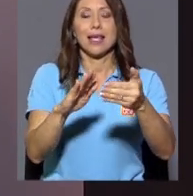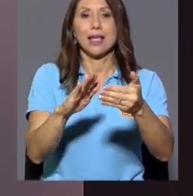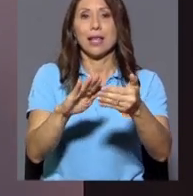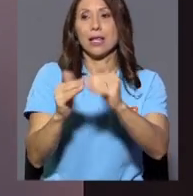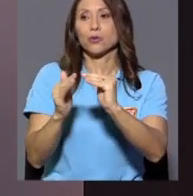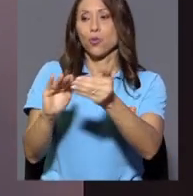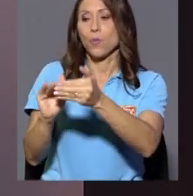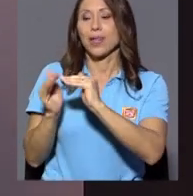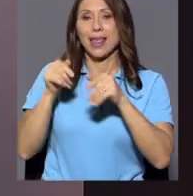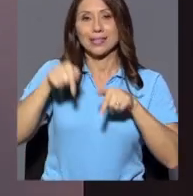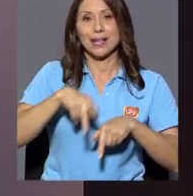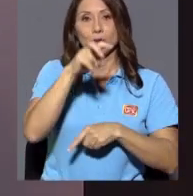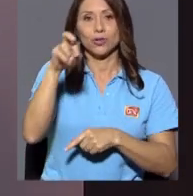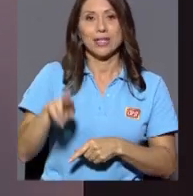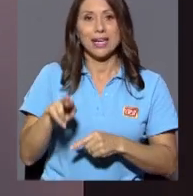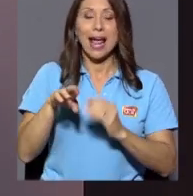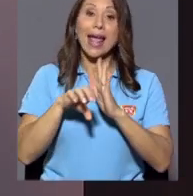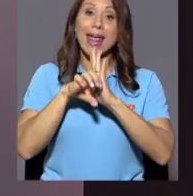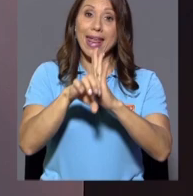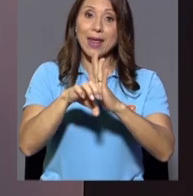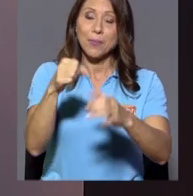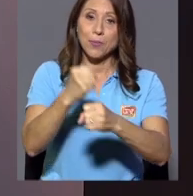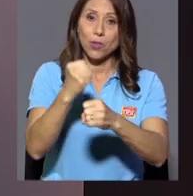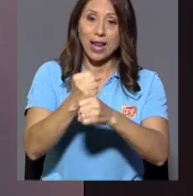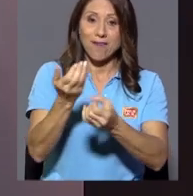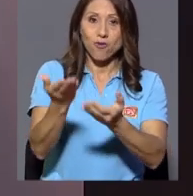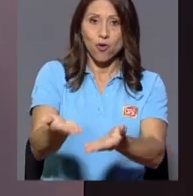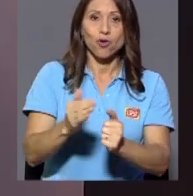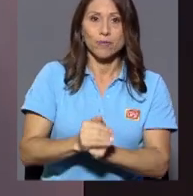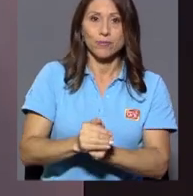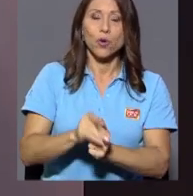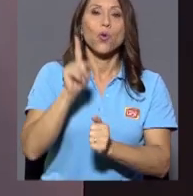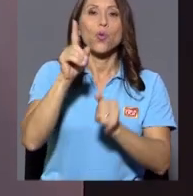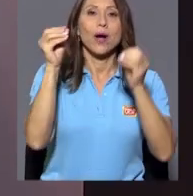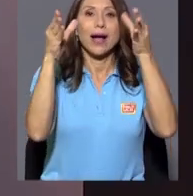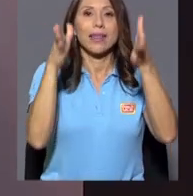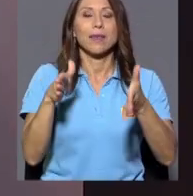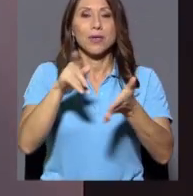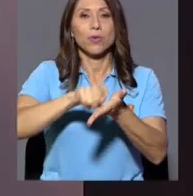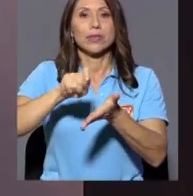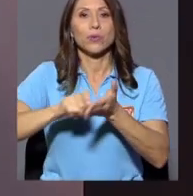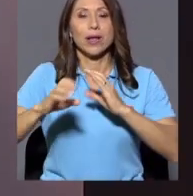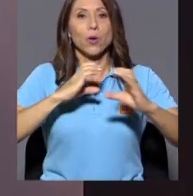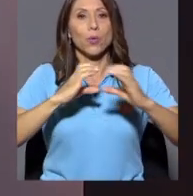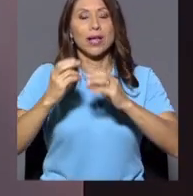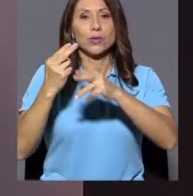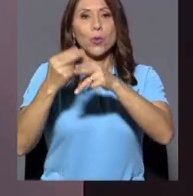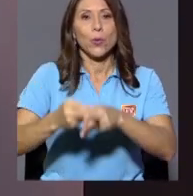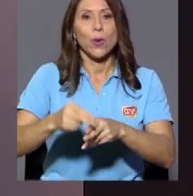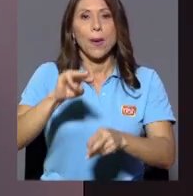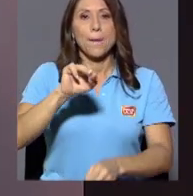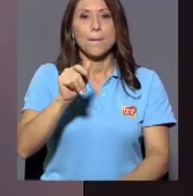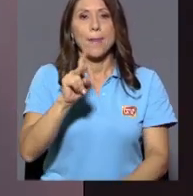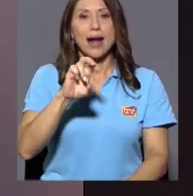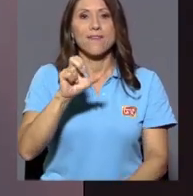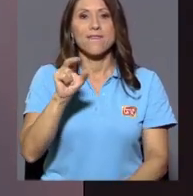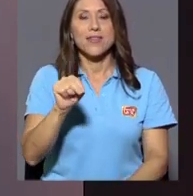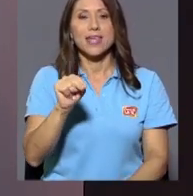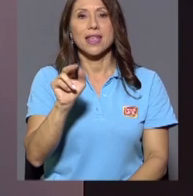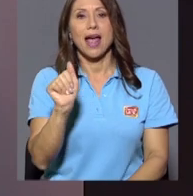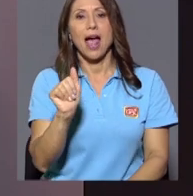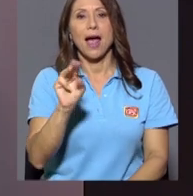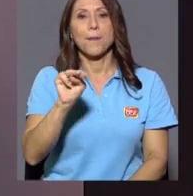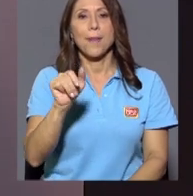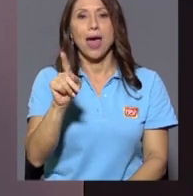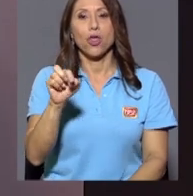ejemplo tal vez de esa labor la desarrollo académico de la escuela de comunicación que es más bien amador y que viene haciendo un